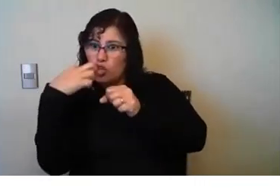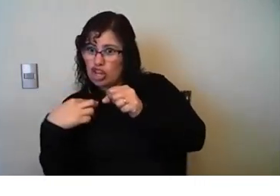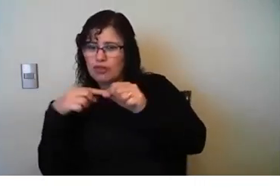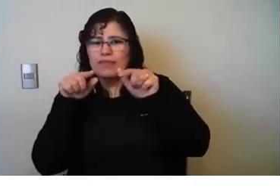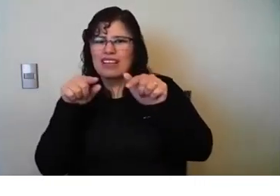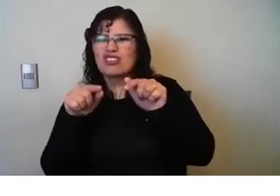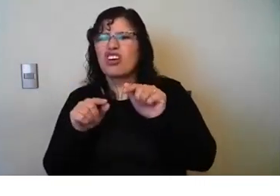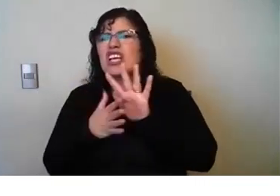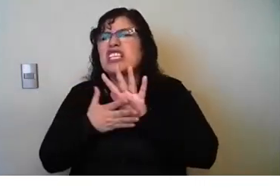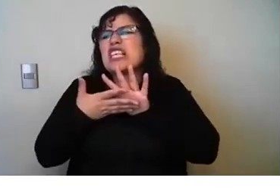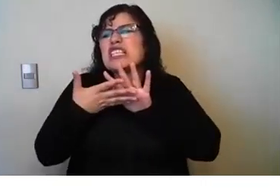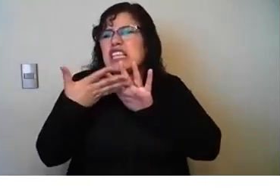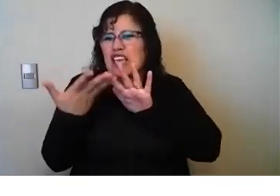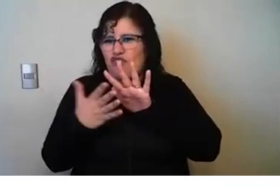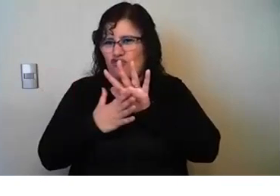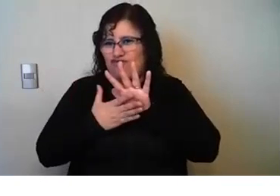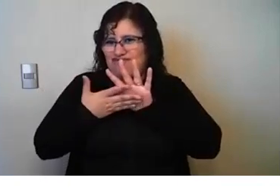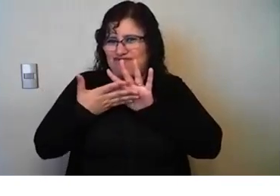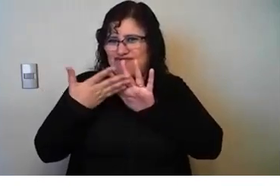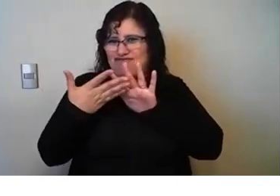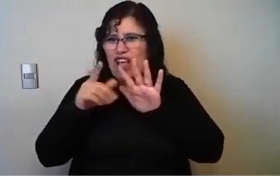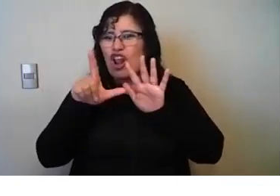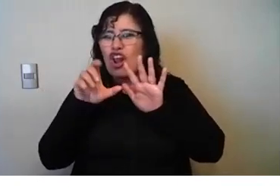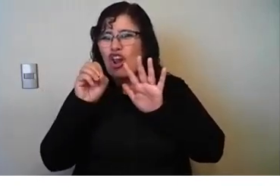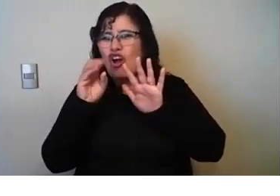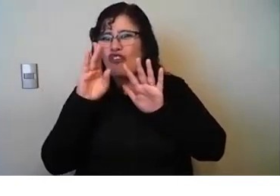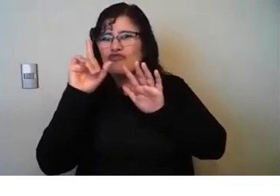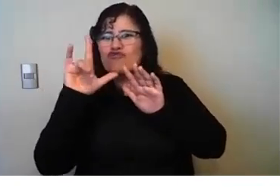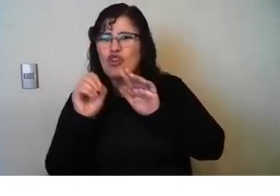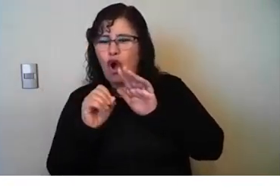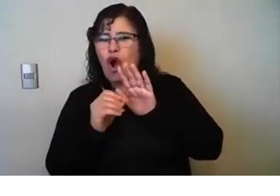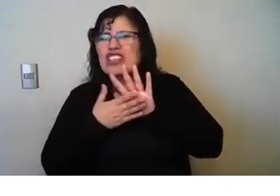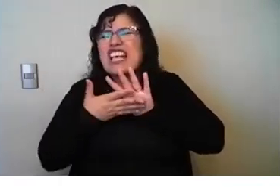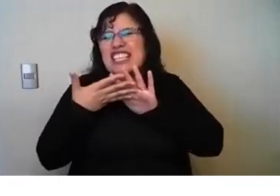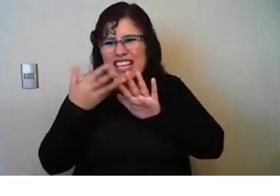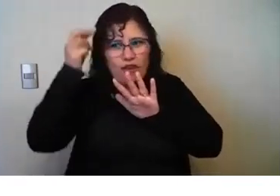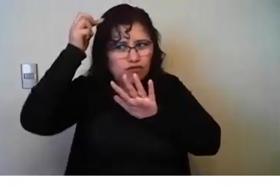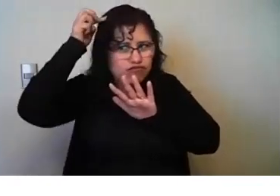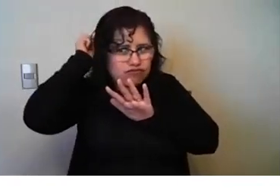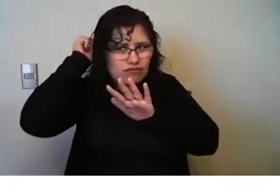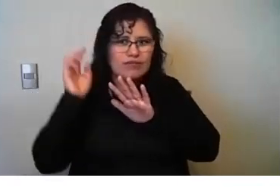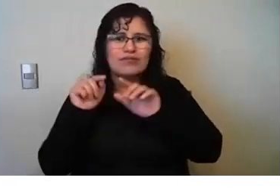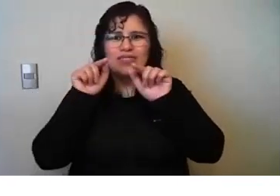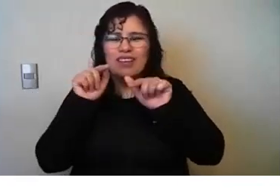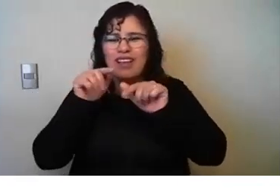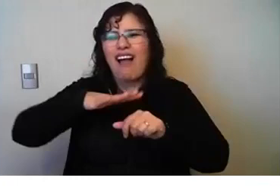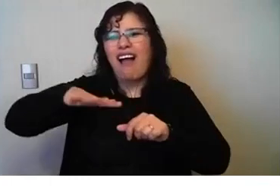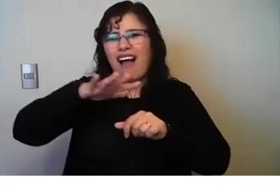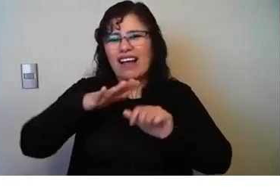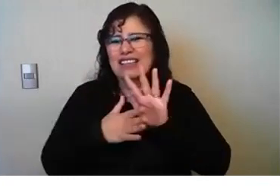sensitivo, ¿ya? Entonces aquí vamos a encontrar áreas sensitivas primarias y áreas sensitivas de